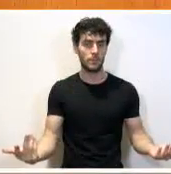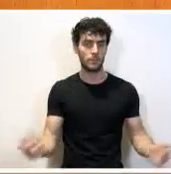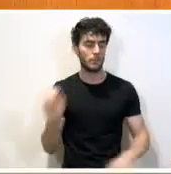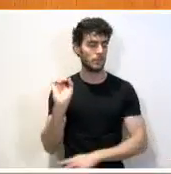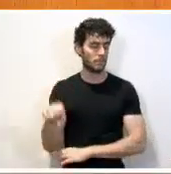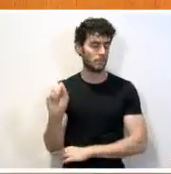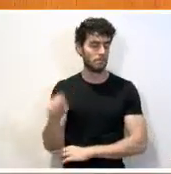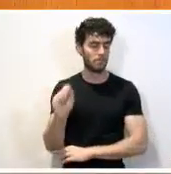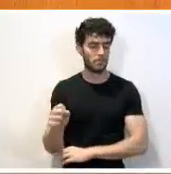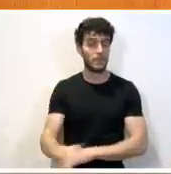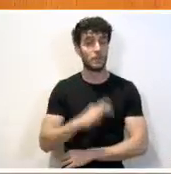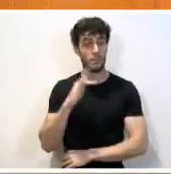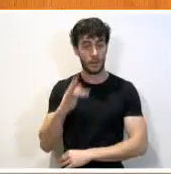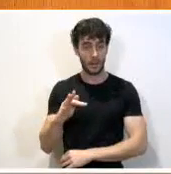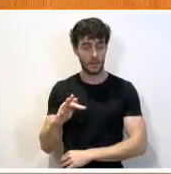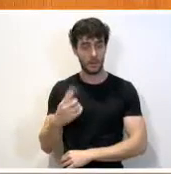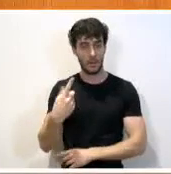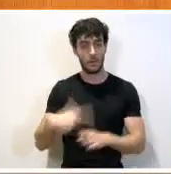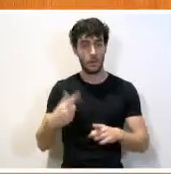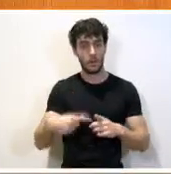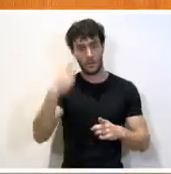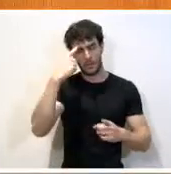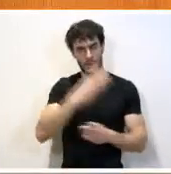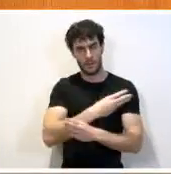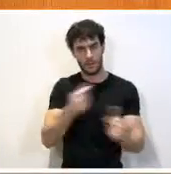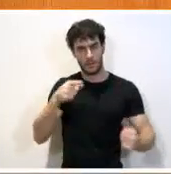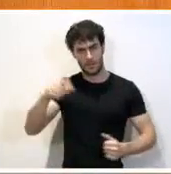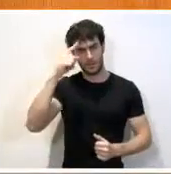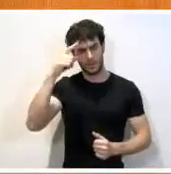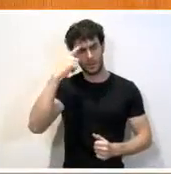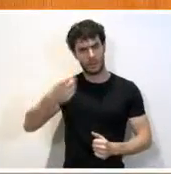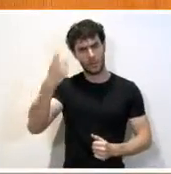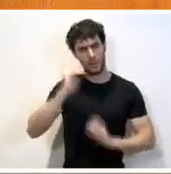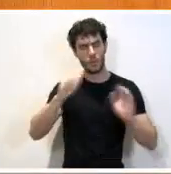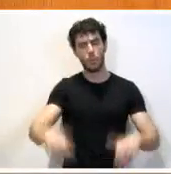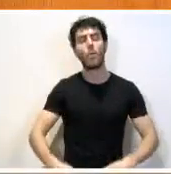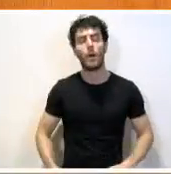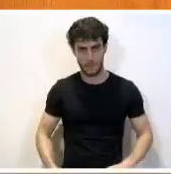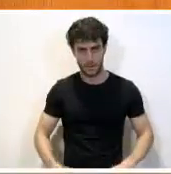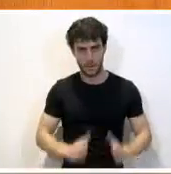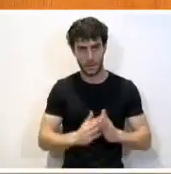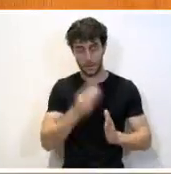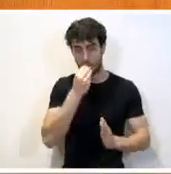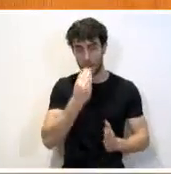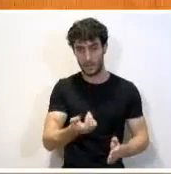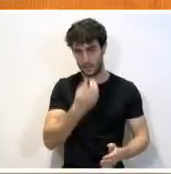respuesta. Pero además se les ha olvidado una cosa. ¿Usted sabe que los estudiantes tienen que regresar a su casa a comer?